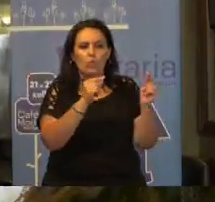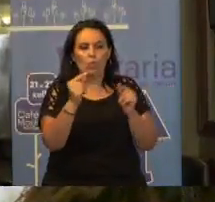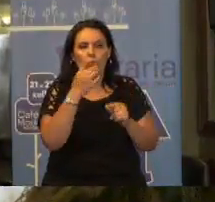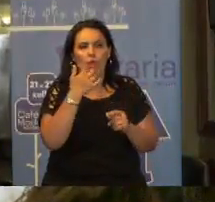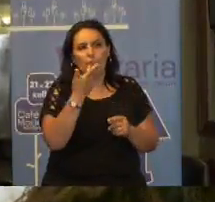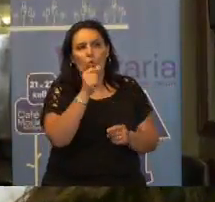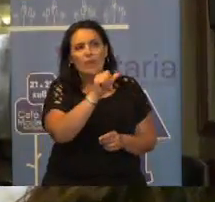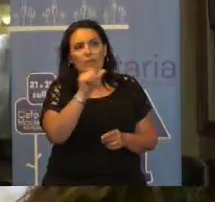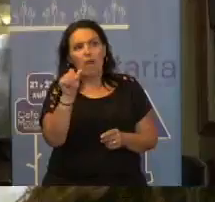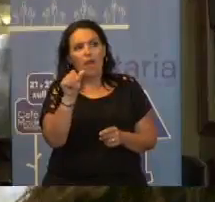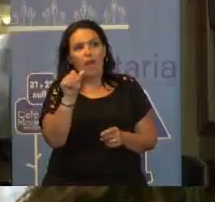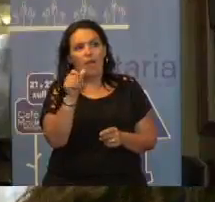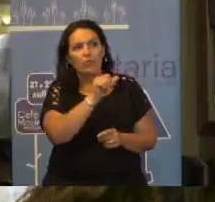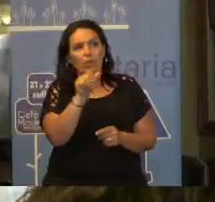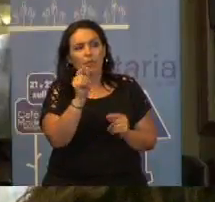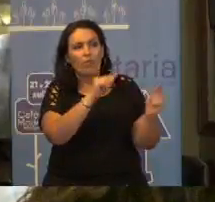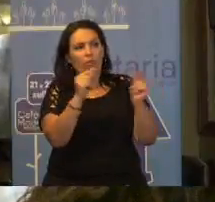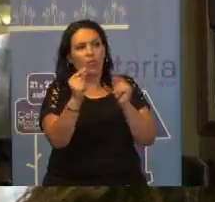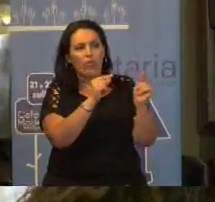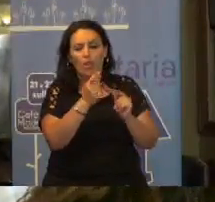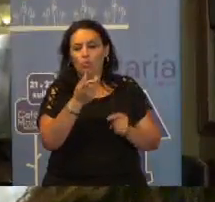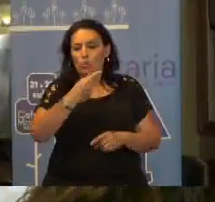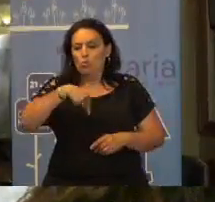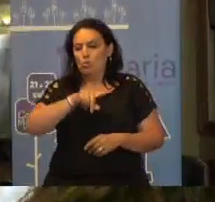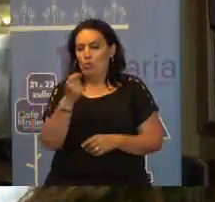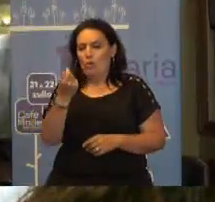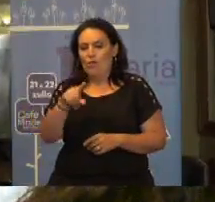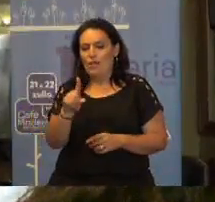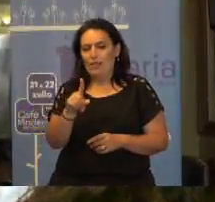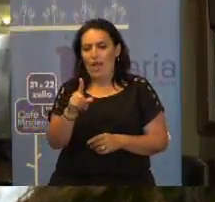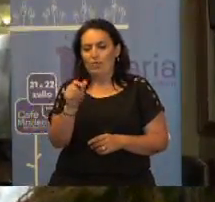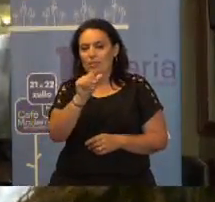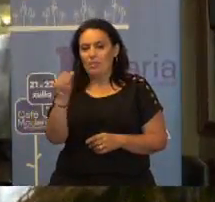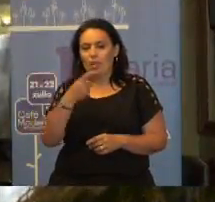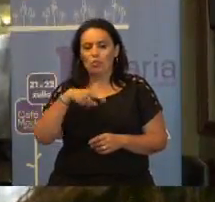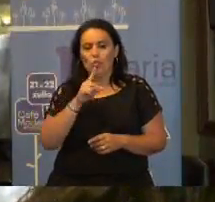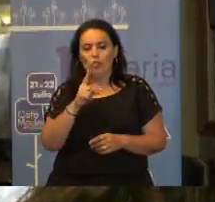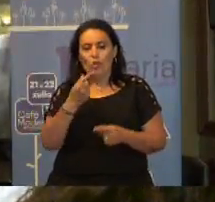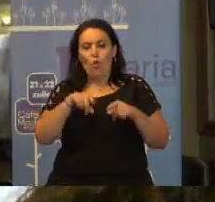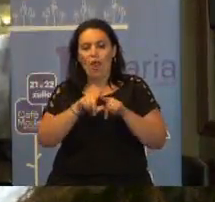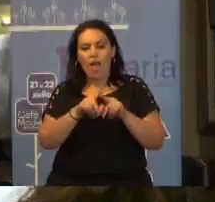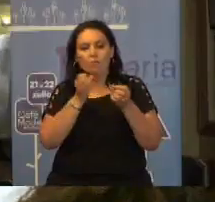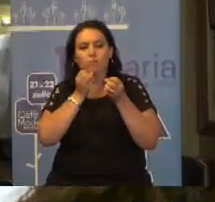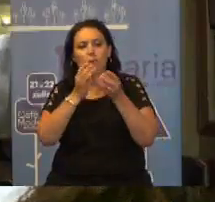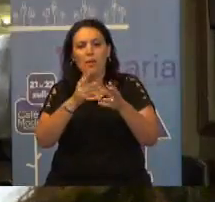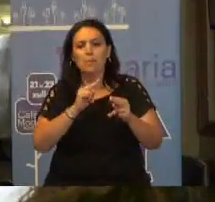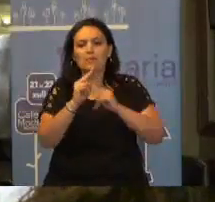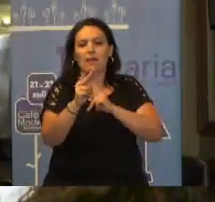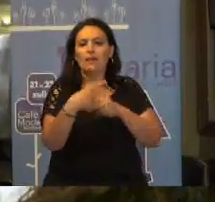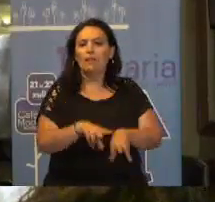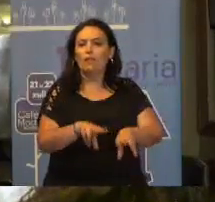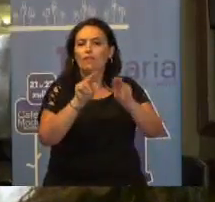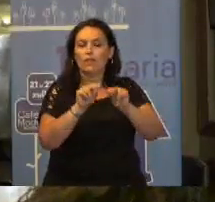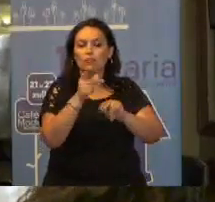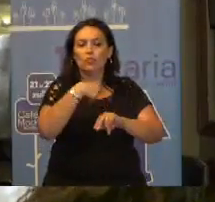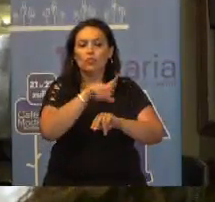da mesa de confluencia, non necesitamos falar unha semana, temos que dar unha mensaxe e xa está, porque o fundamental no que nos temos que centrar